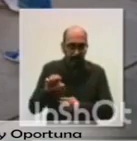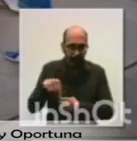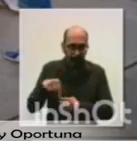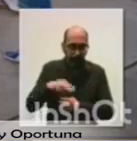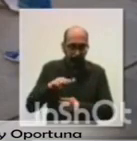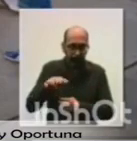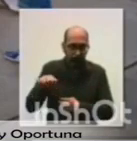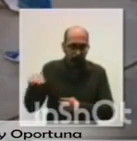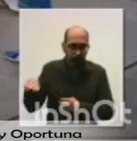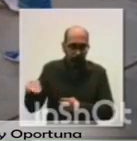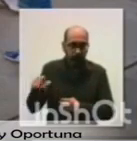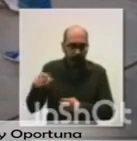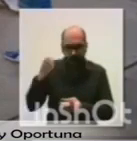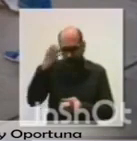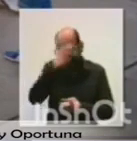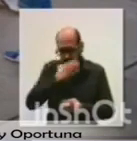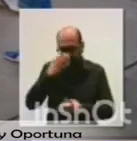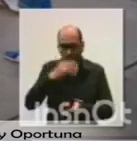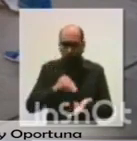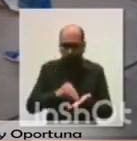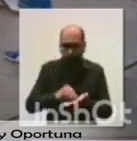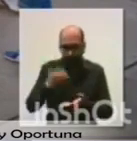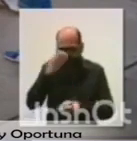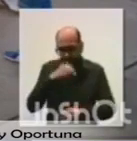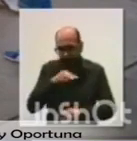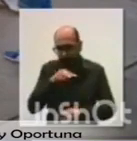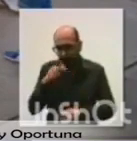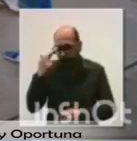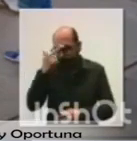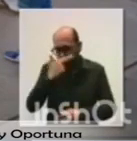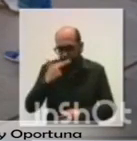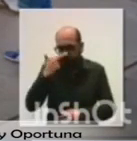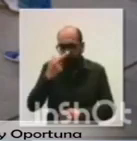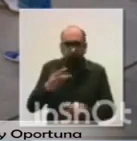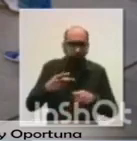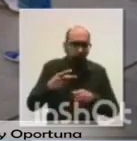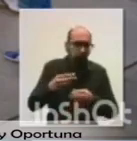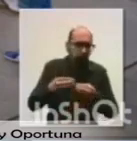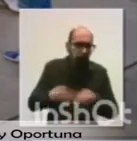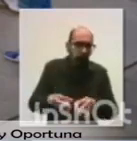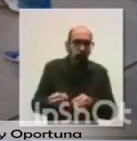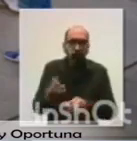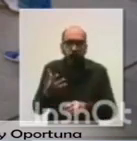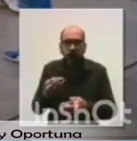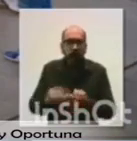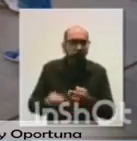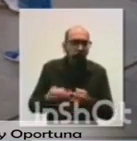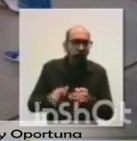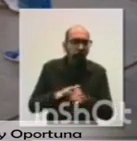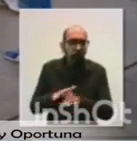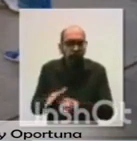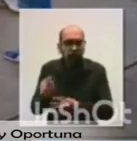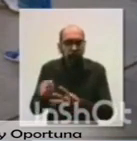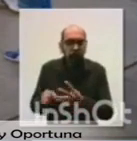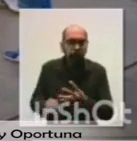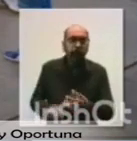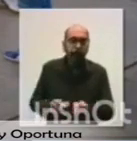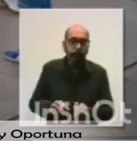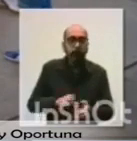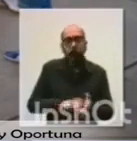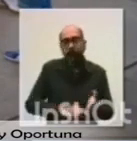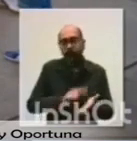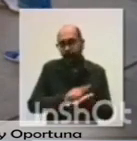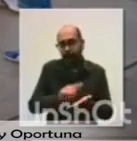evaluaciones respectivas, así como llegar a algunos kits de limpieza para las